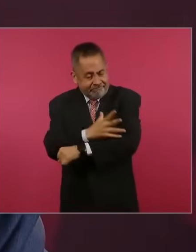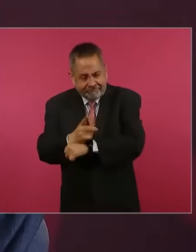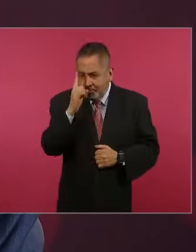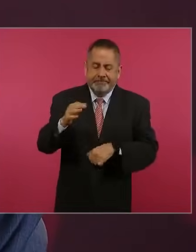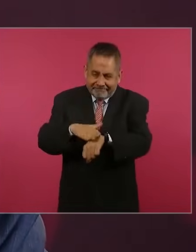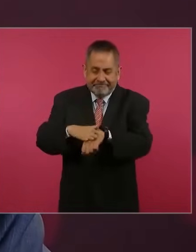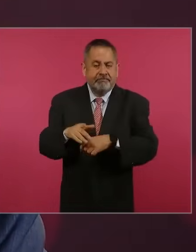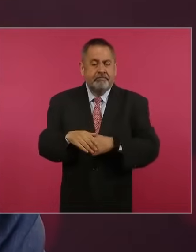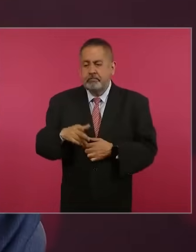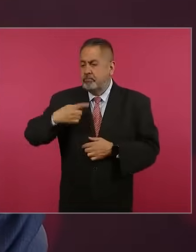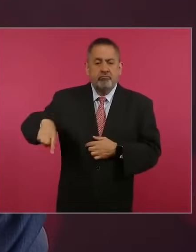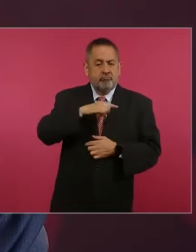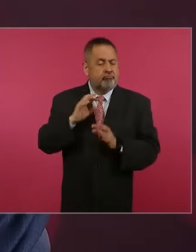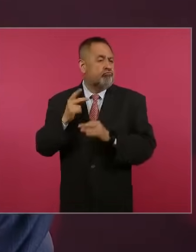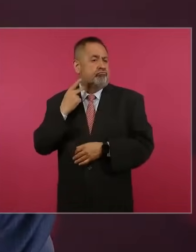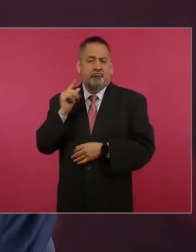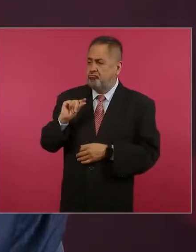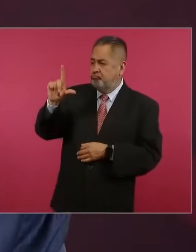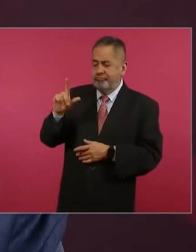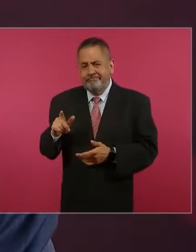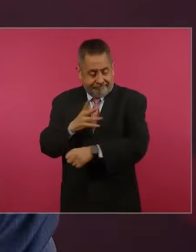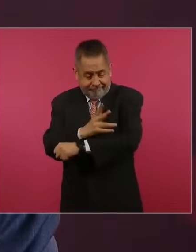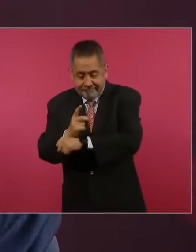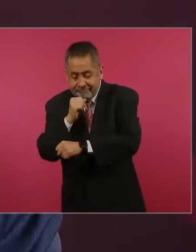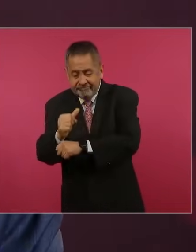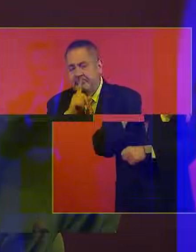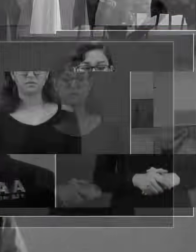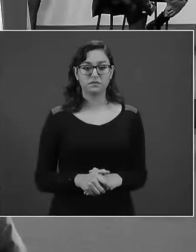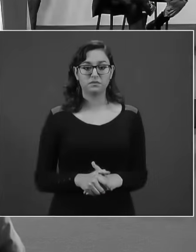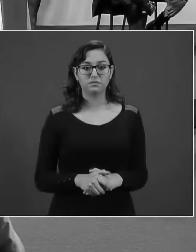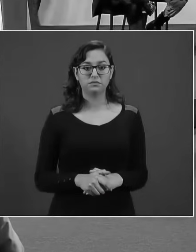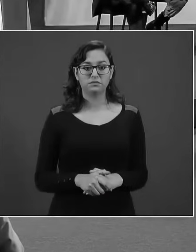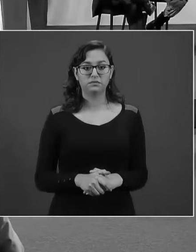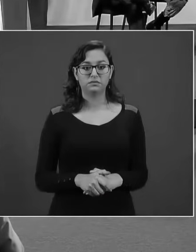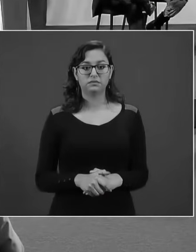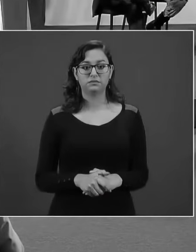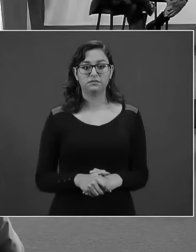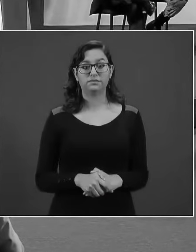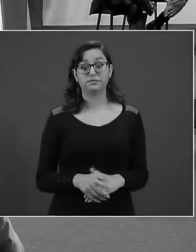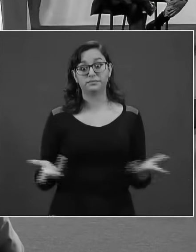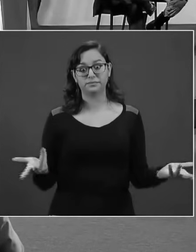puede ejercer el noble oficio de la política si no hay autoridad moral. Ahí están las masacres.